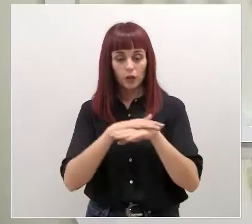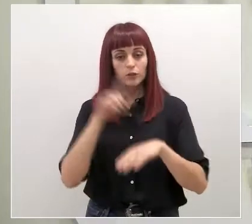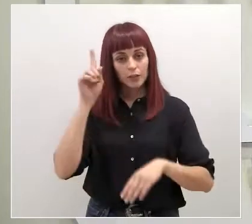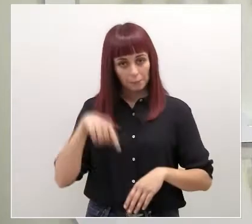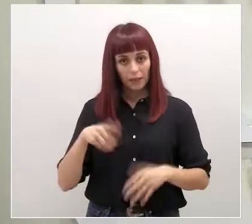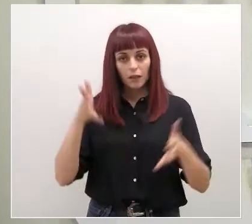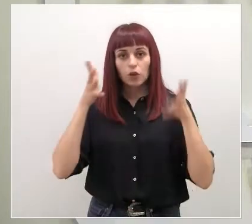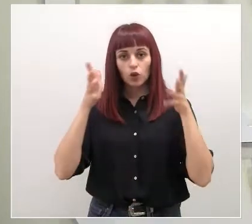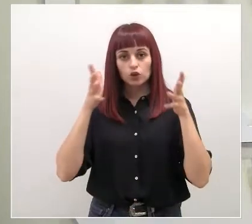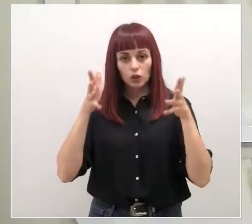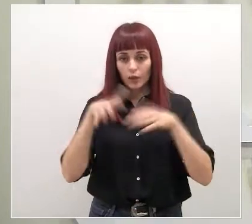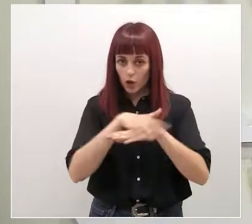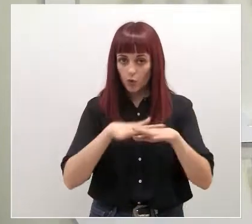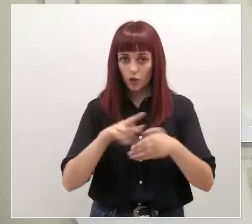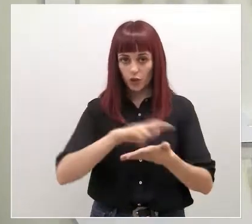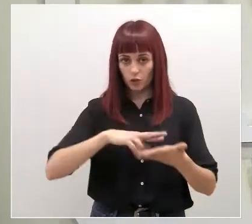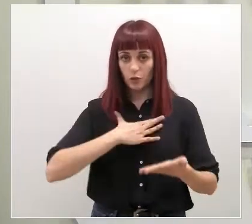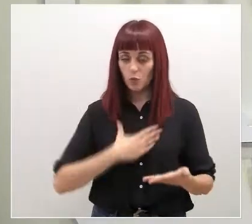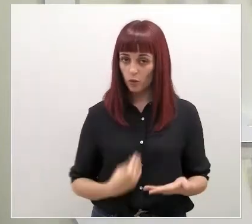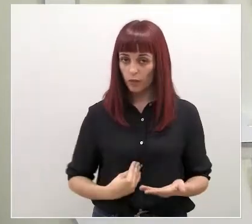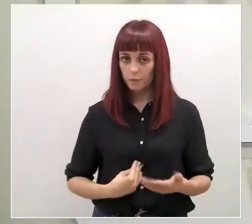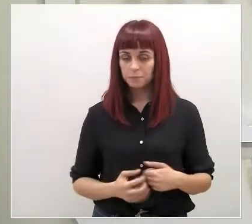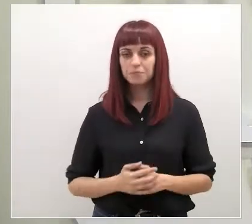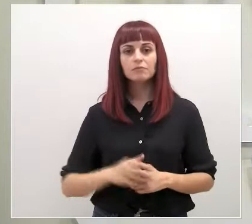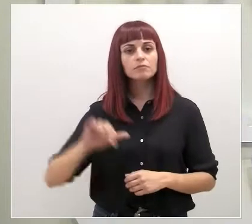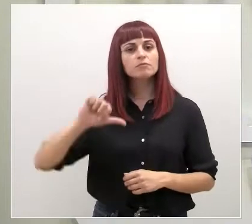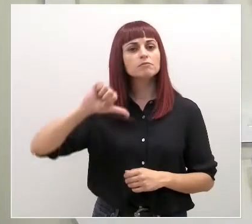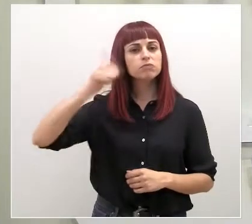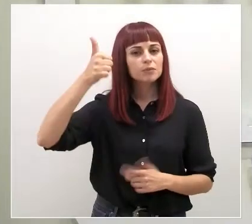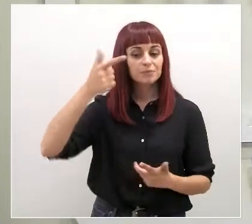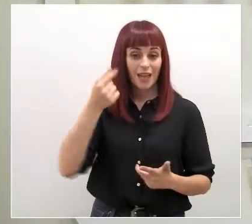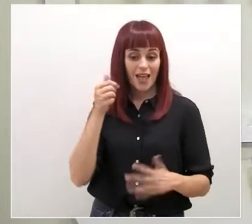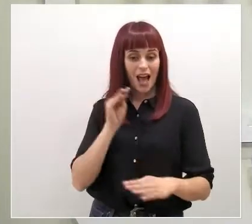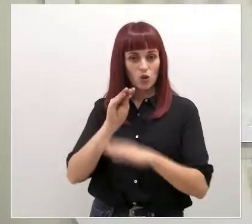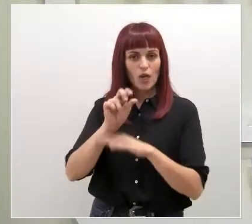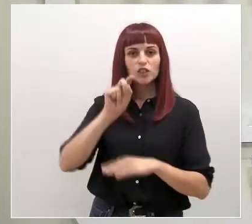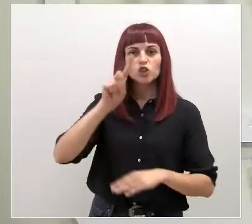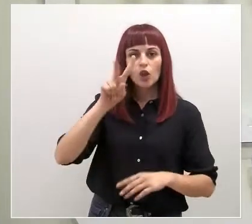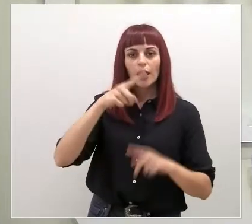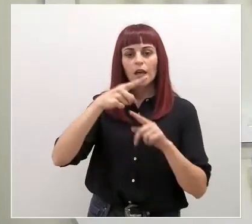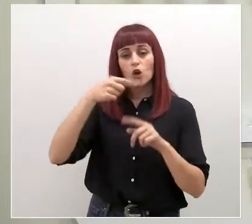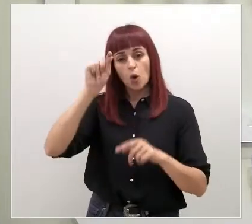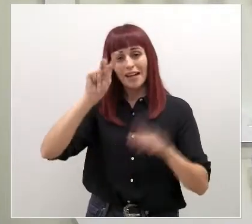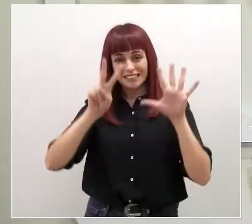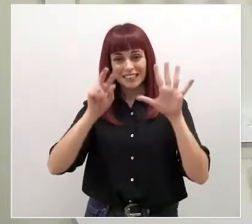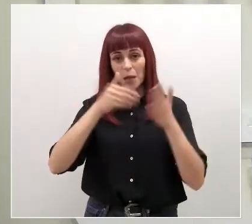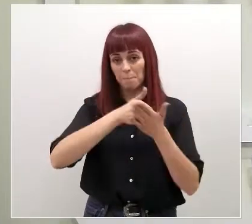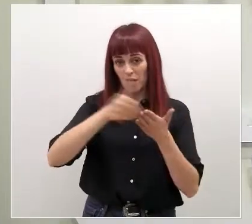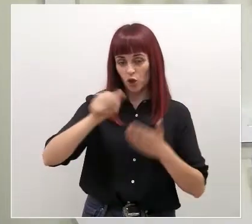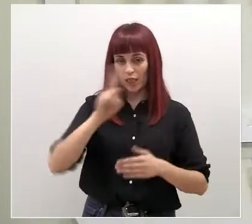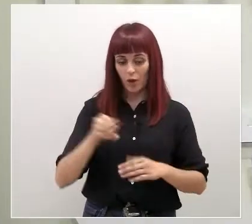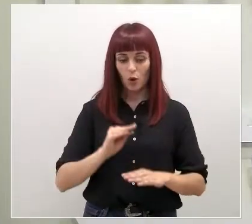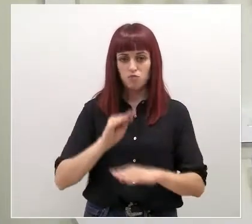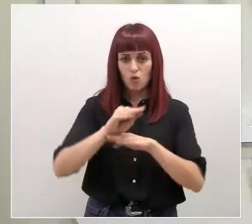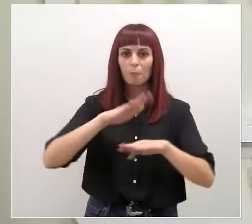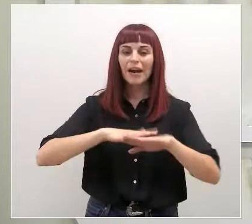aquí el Consejo de Gobierno de la región de Murcia, ha aprobado ayudas de más de 12,7 millones para incentivar